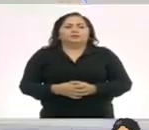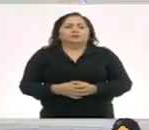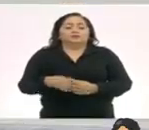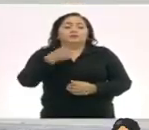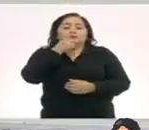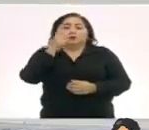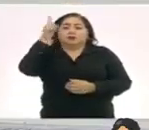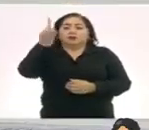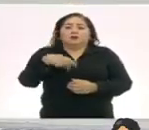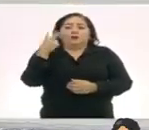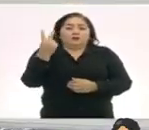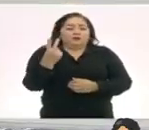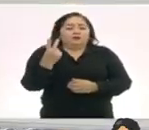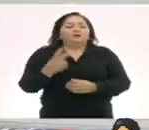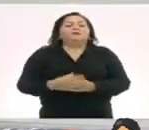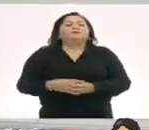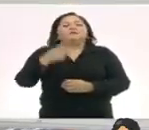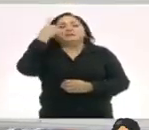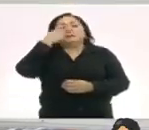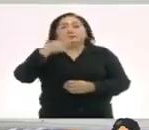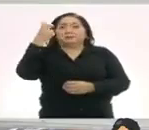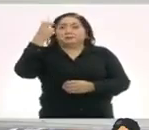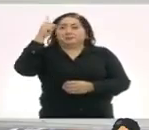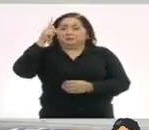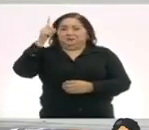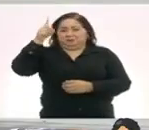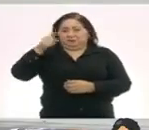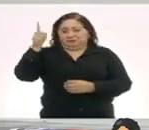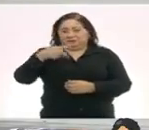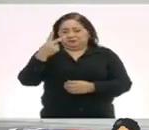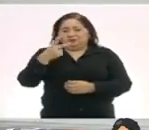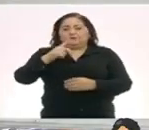Tenemos ahí un medio. Un medio. Para convertir este medio en